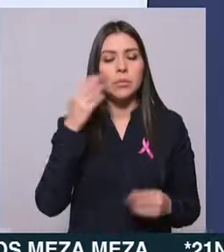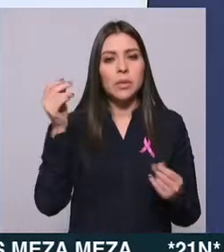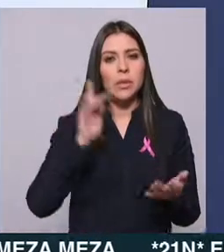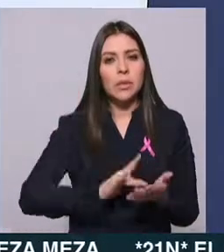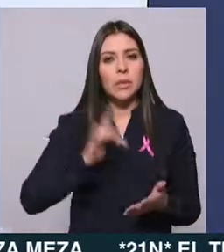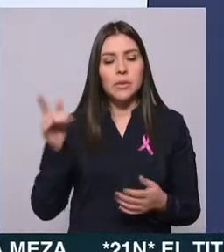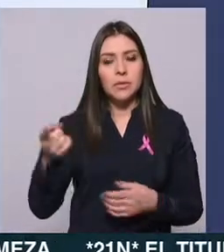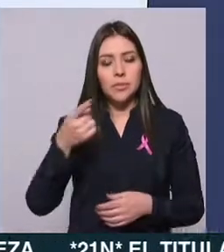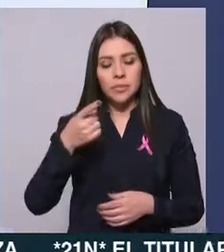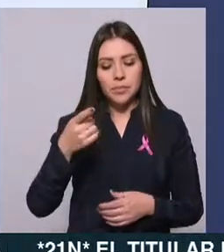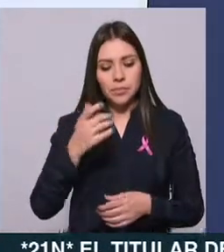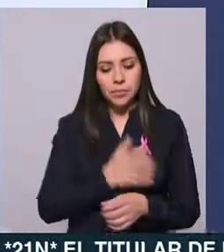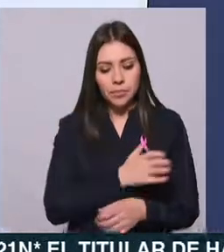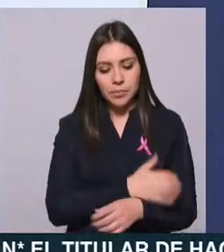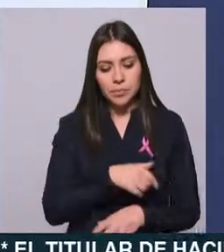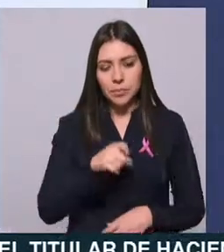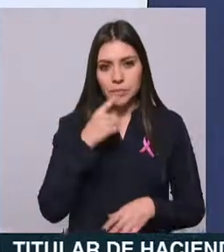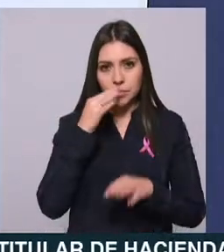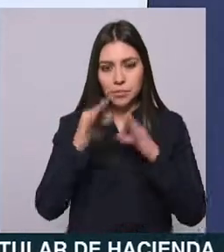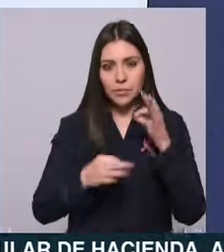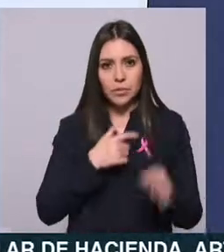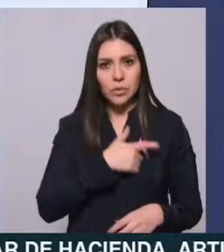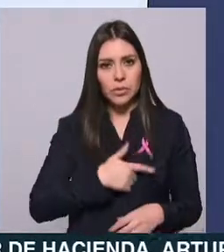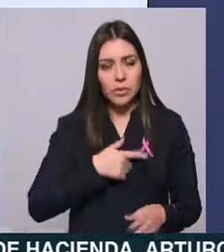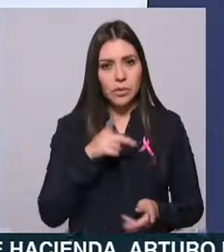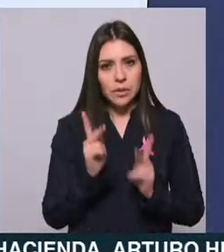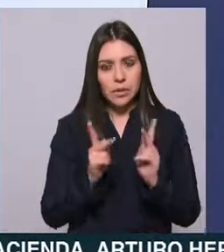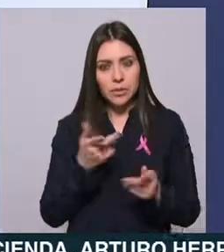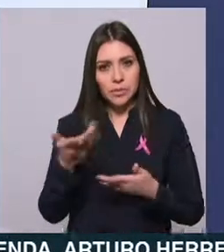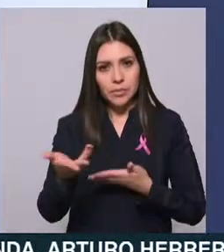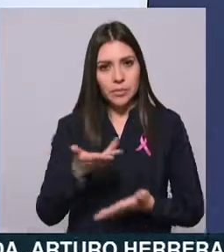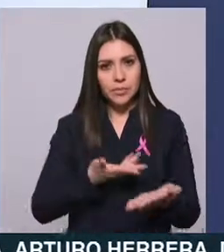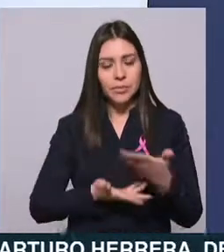Moreno, muchísimas gracias por acompañarnos en 21 Noticias, ha sido un gusto charlar con usted. Claro que sí, estamos a la hora.